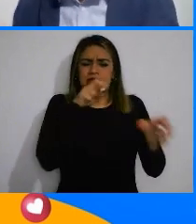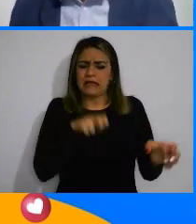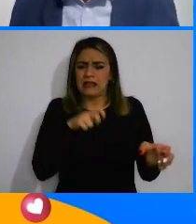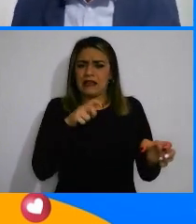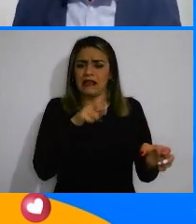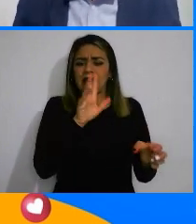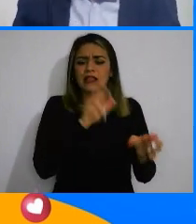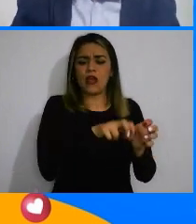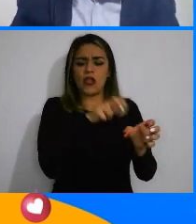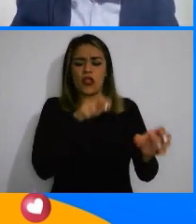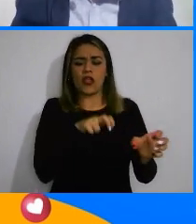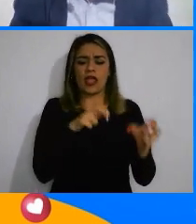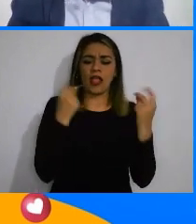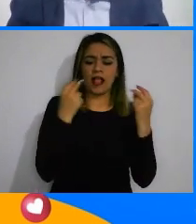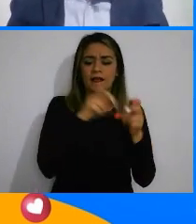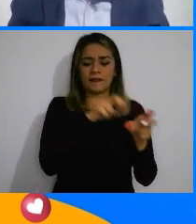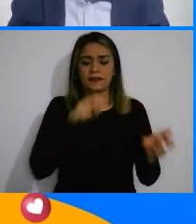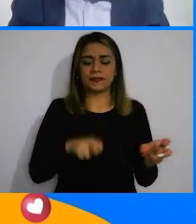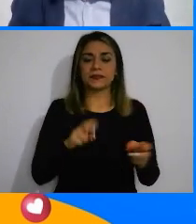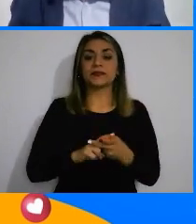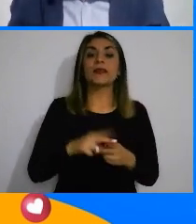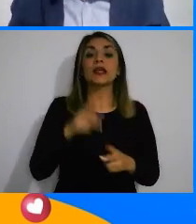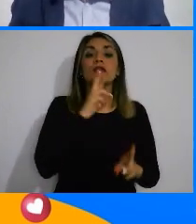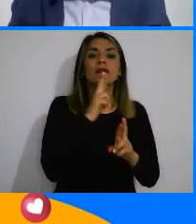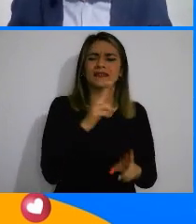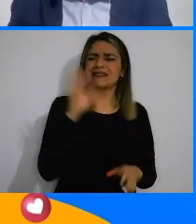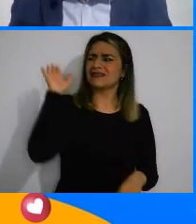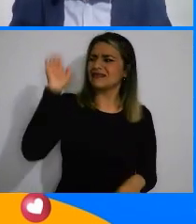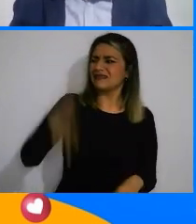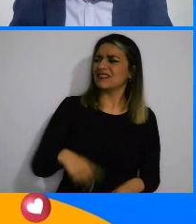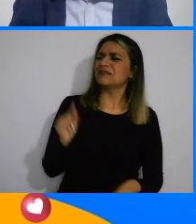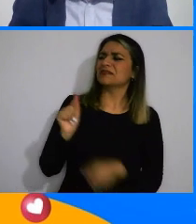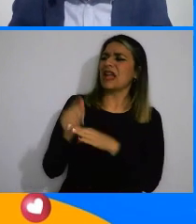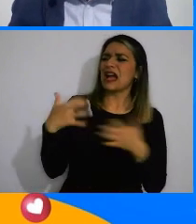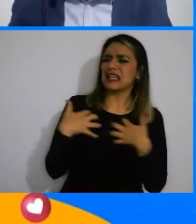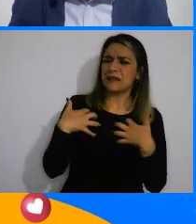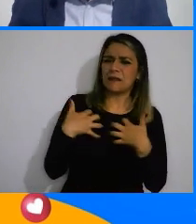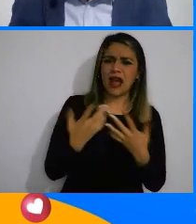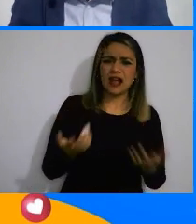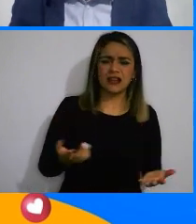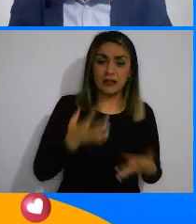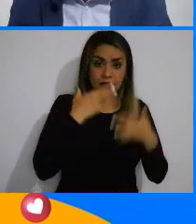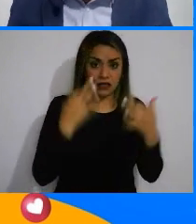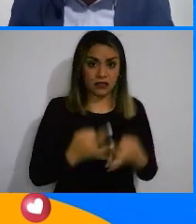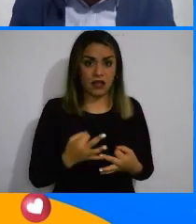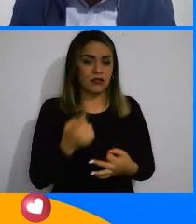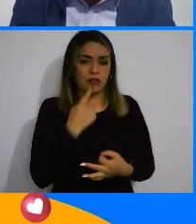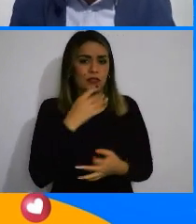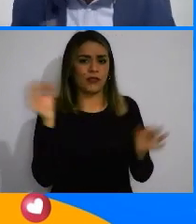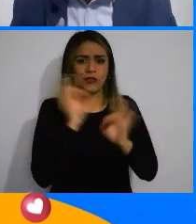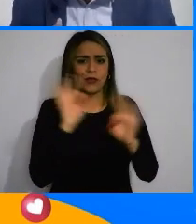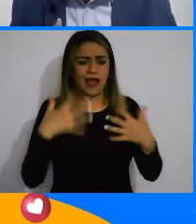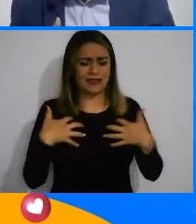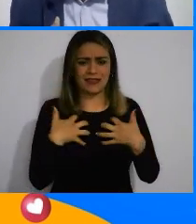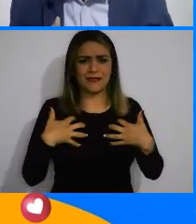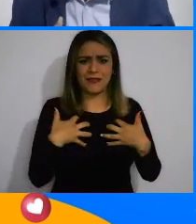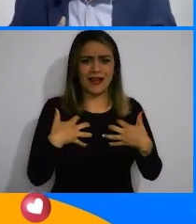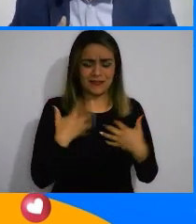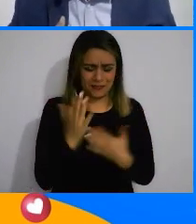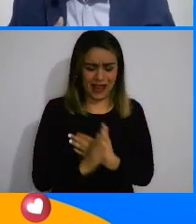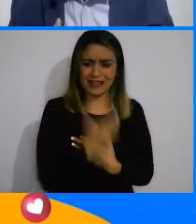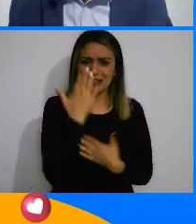y nos salimos. Entonces, usted es mucho animal. Cuando dicen, no, usted es mucho animal, pero están diciendo la verdad, no son animal, somos